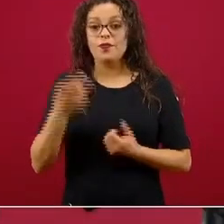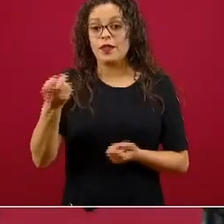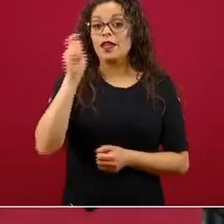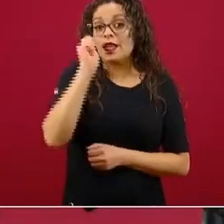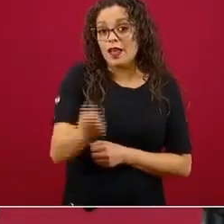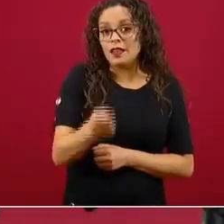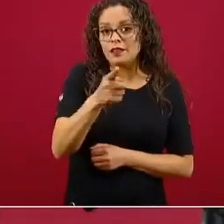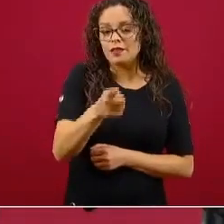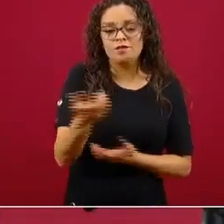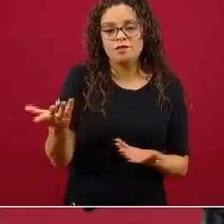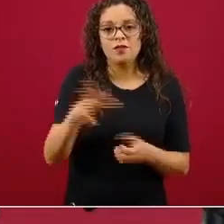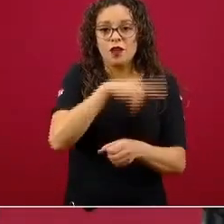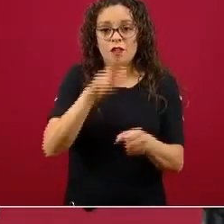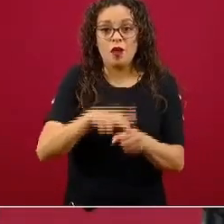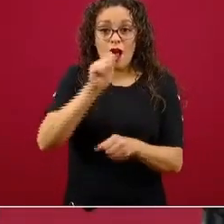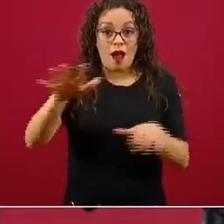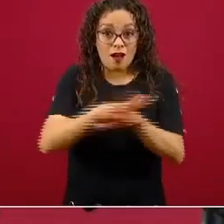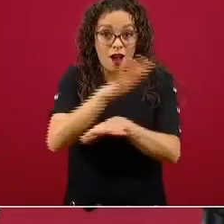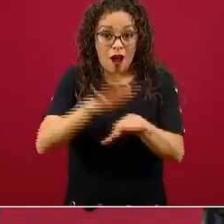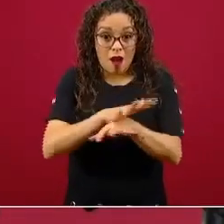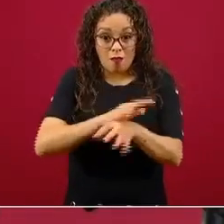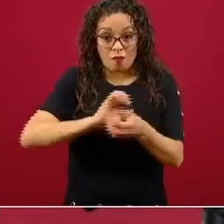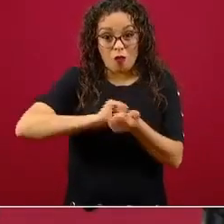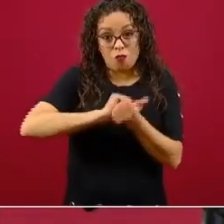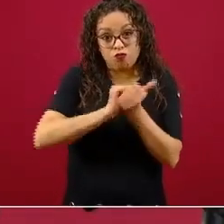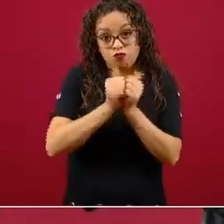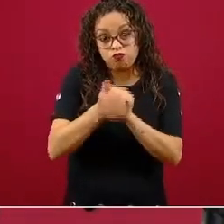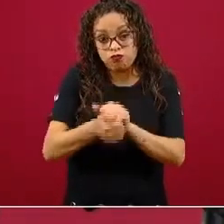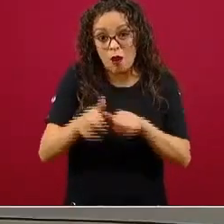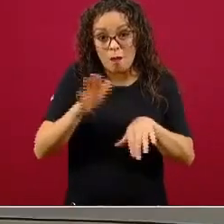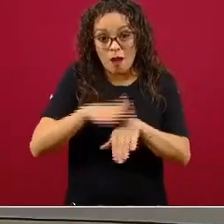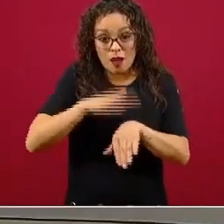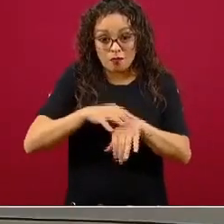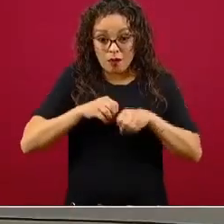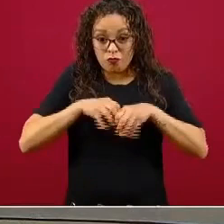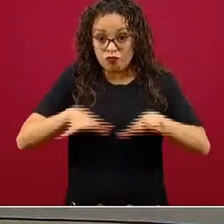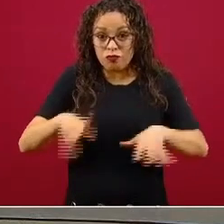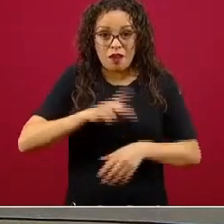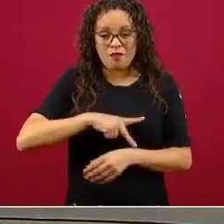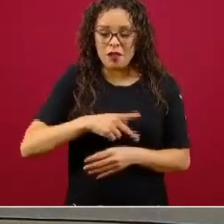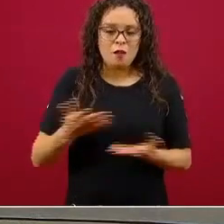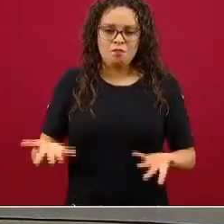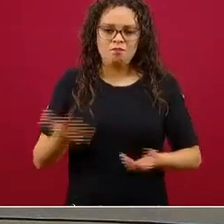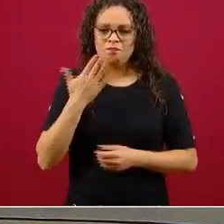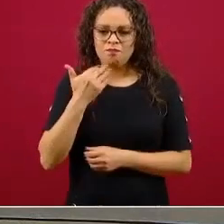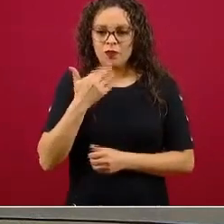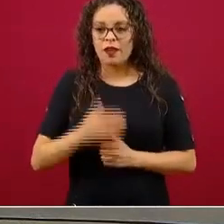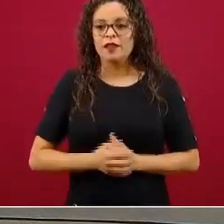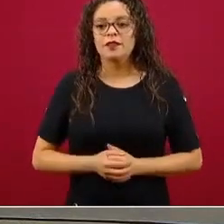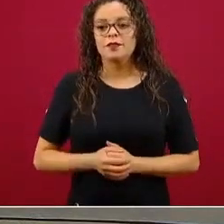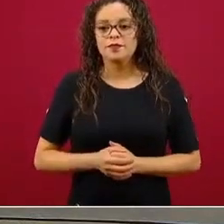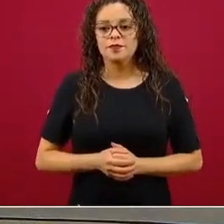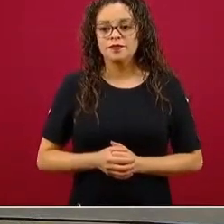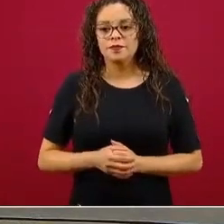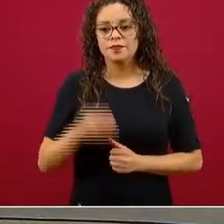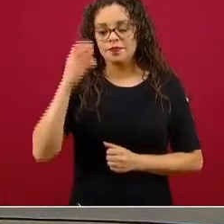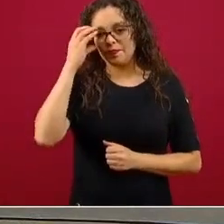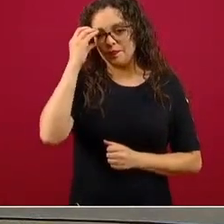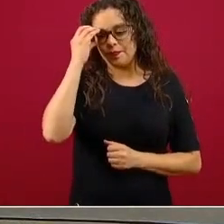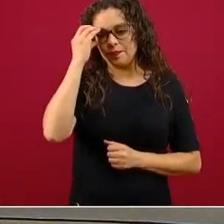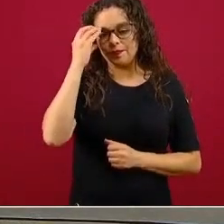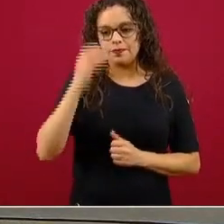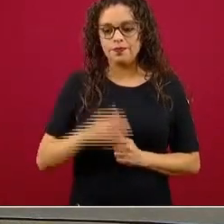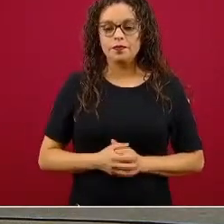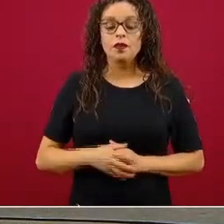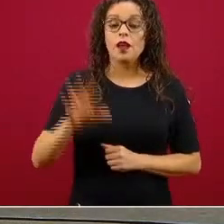mutaciones. Respecto a porcentaje de positividad, ayer fue día de positividades, ¿no? ¿Y el viernes también? Sí. Y el viernes también, por favor. Exacto. Los porcentajes